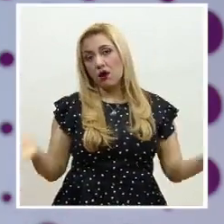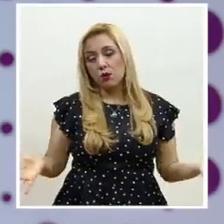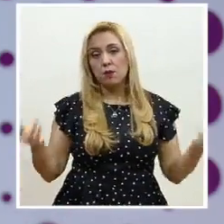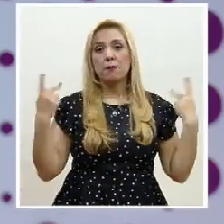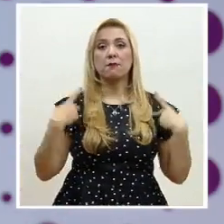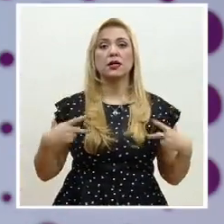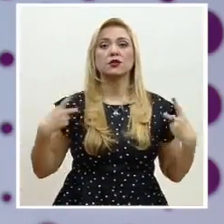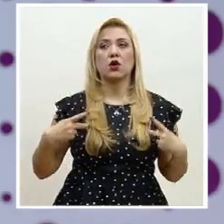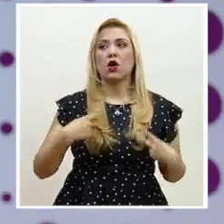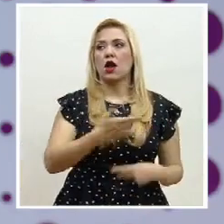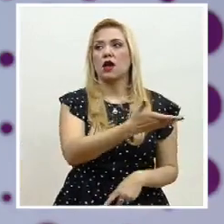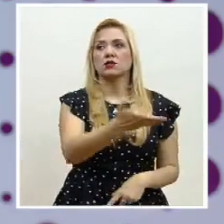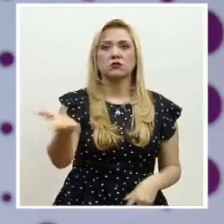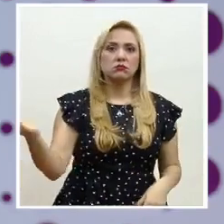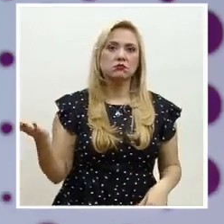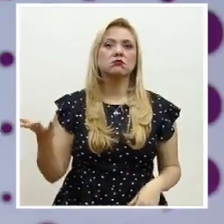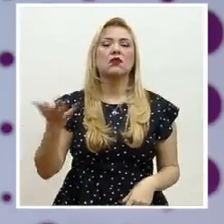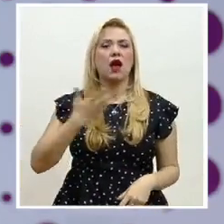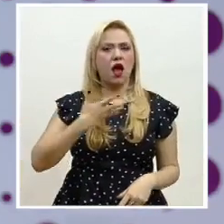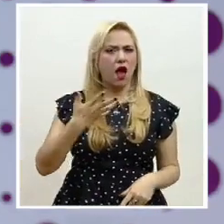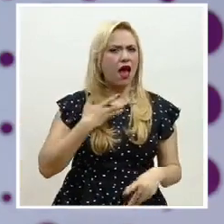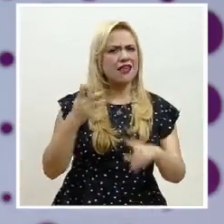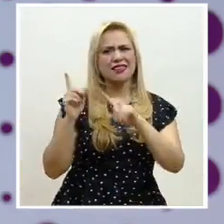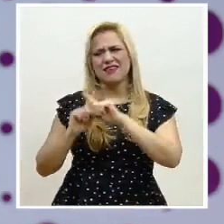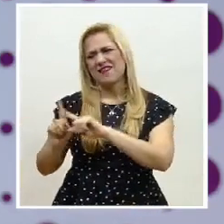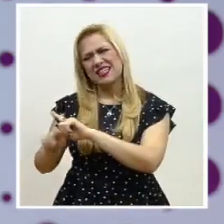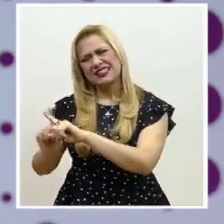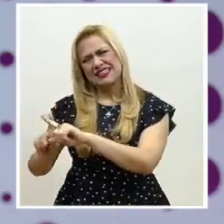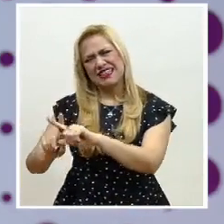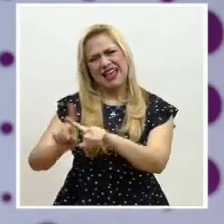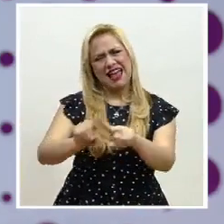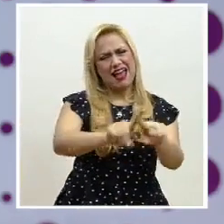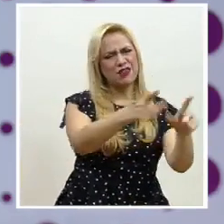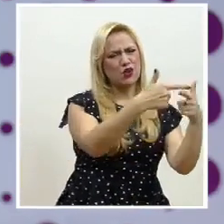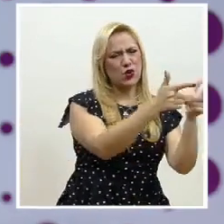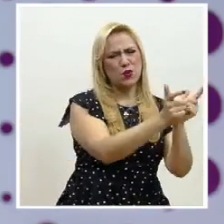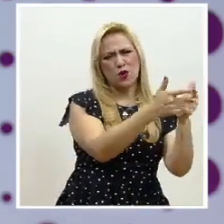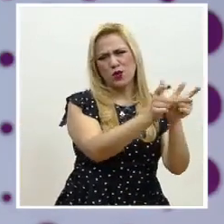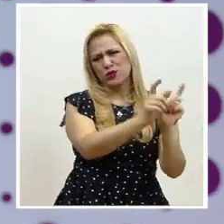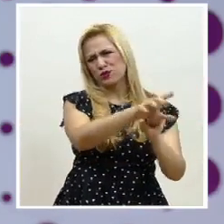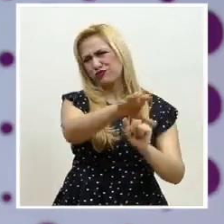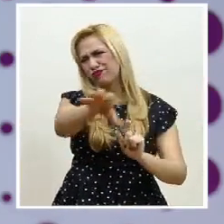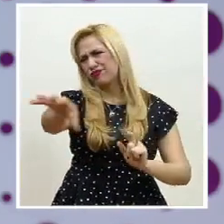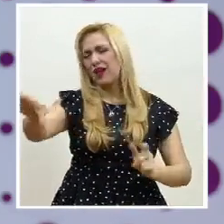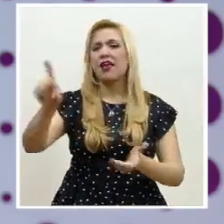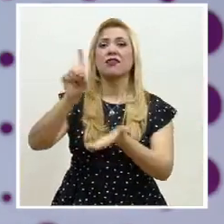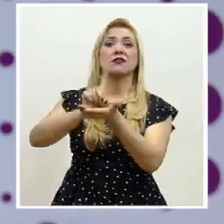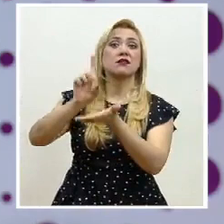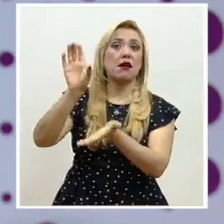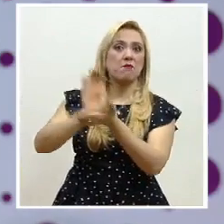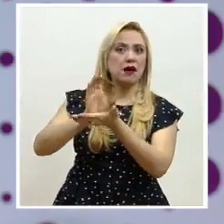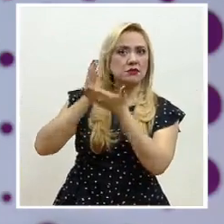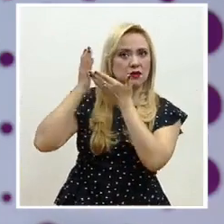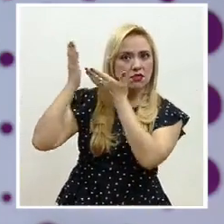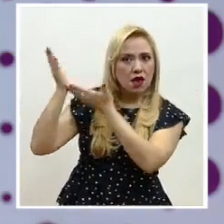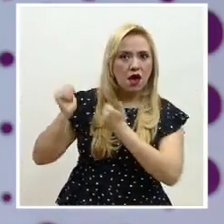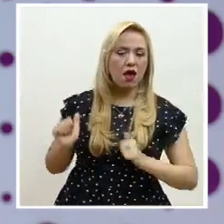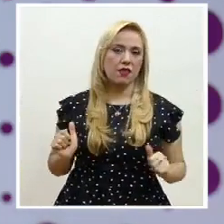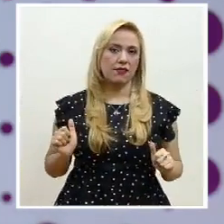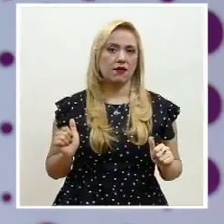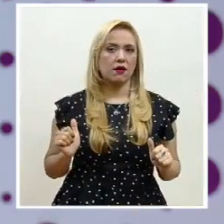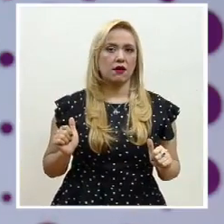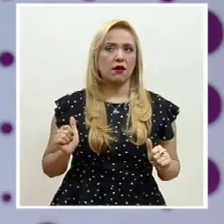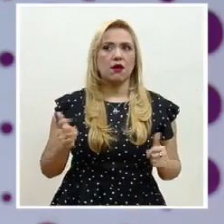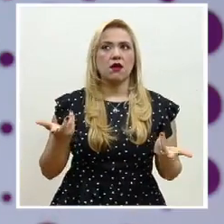las personas tenemos una amplia diversidad, ¿no? En un lenguaje que sea para las personas con discapacidad, un lenguaje que sea para